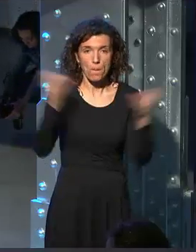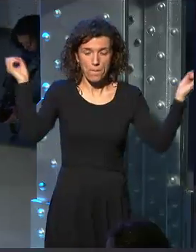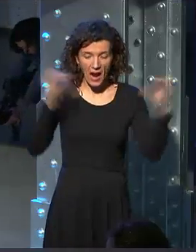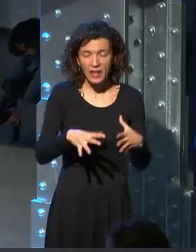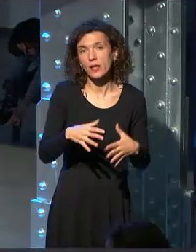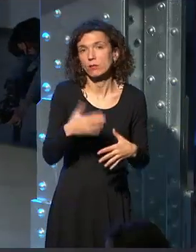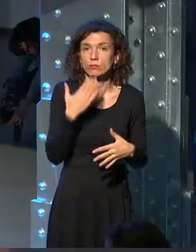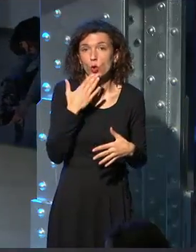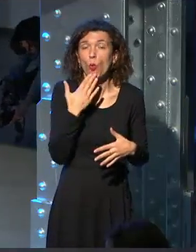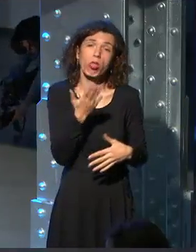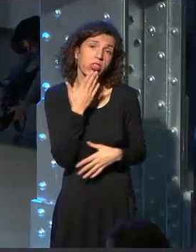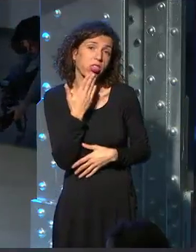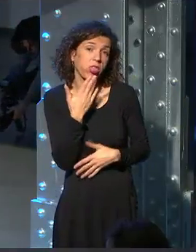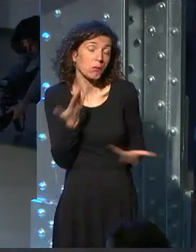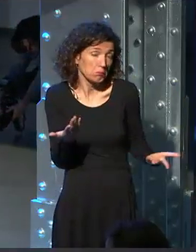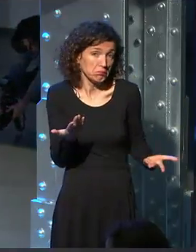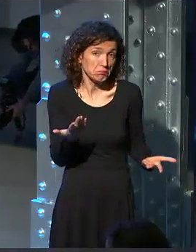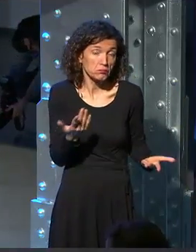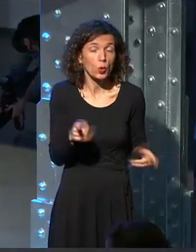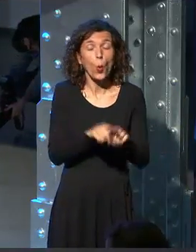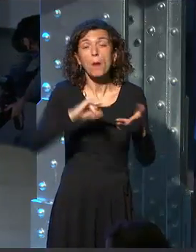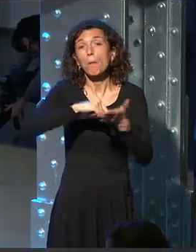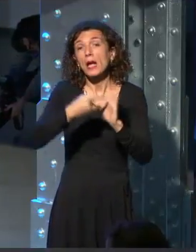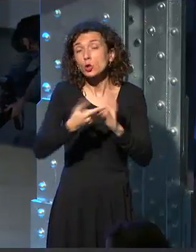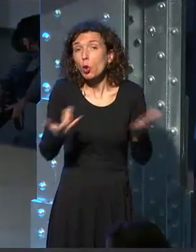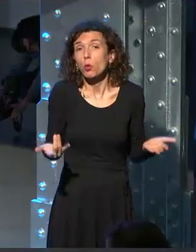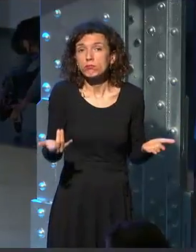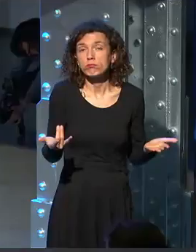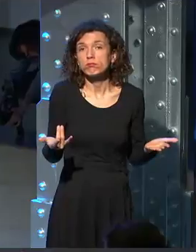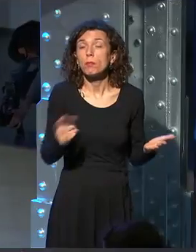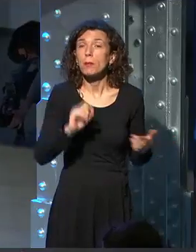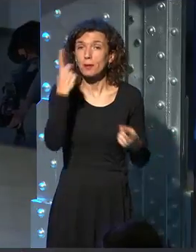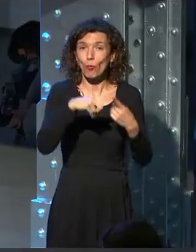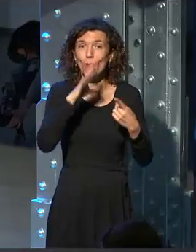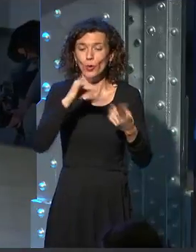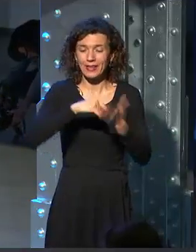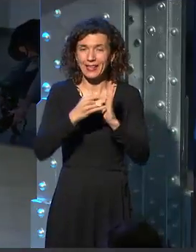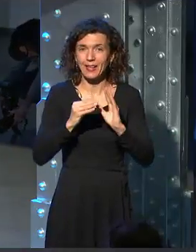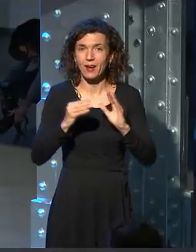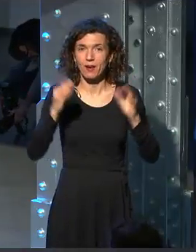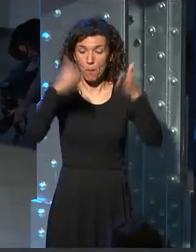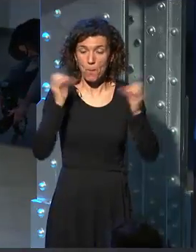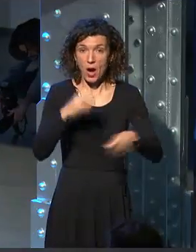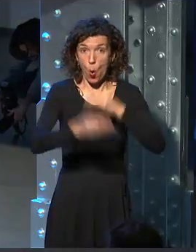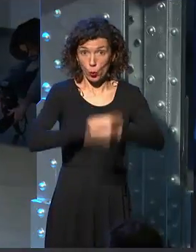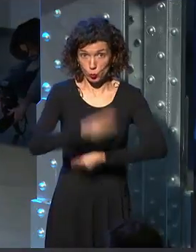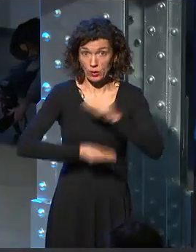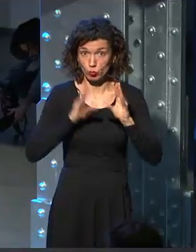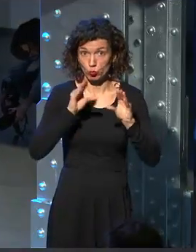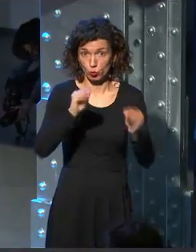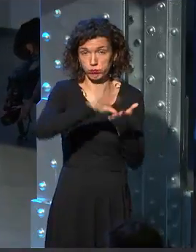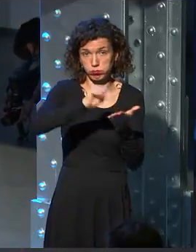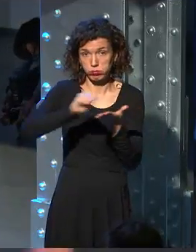además como pasatiempo, la utilizamos como método, en primer lugar por las técnicas que utilizan los magos, pero los magos